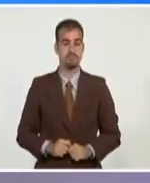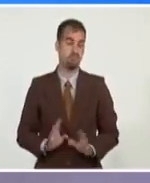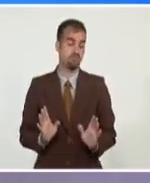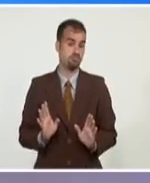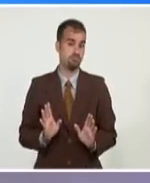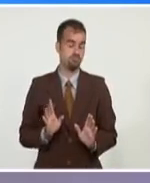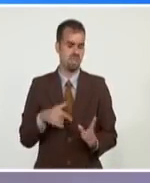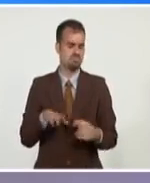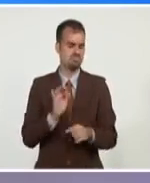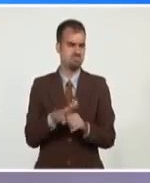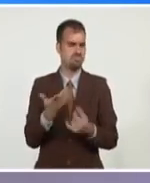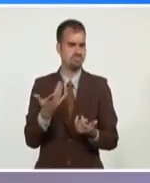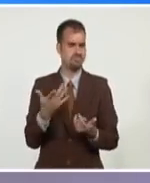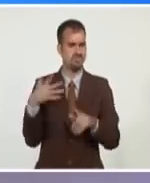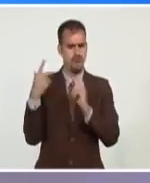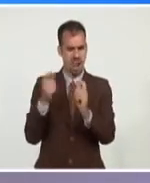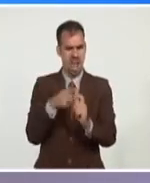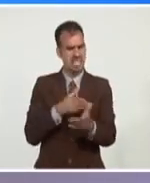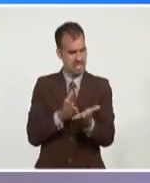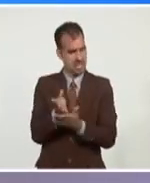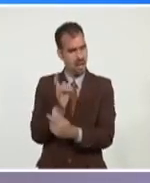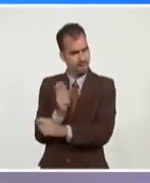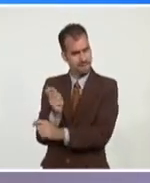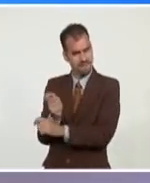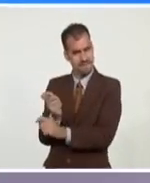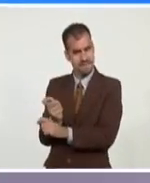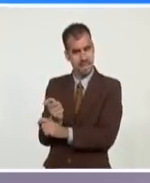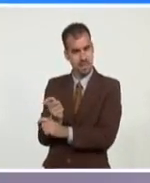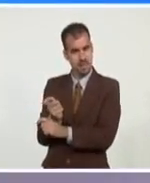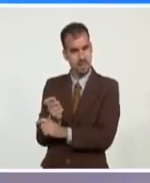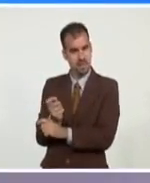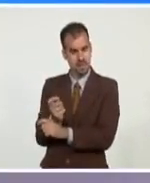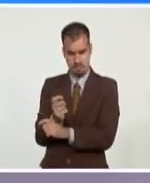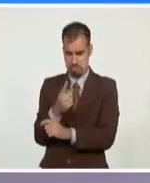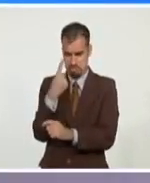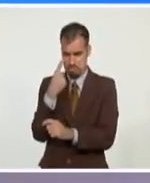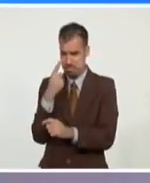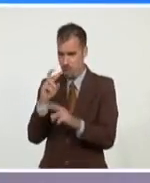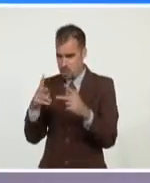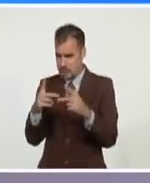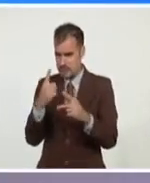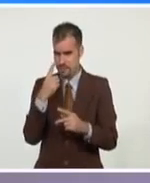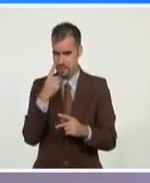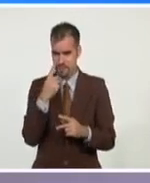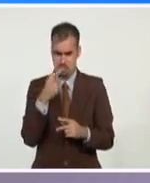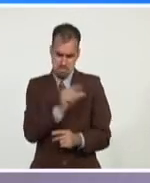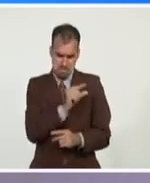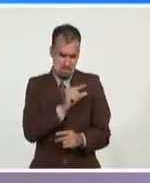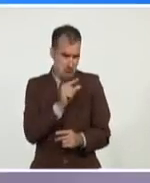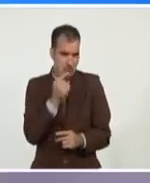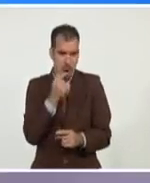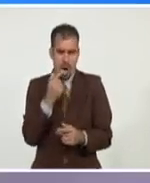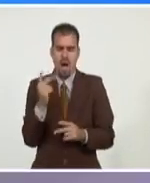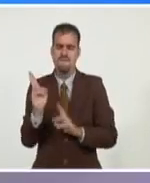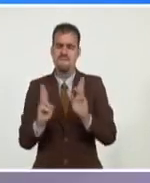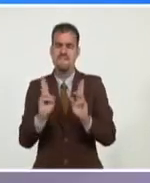es, ¿seguirá dirigiéndolo? ¿Quieren escuchar a Carla, la venezolana? Muy fresquita la conversación con